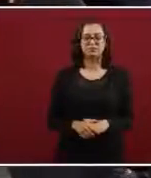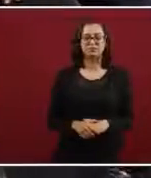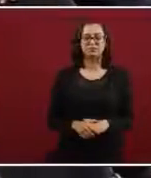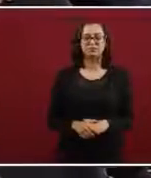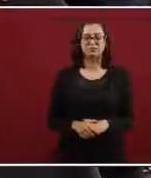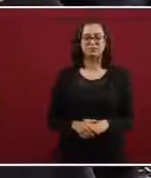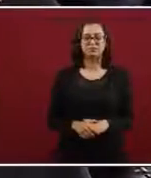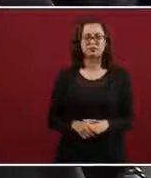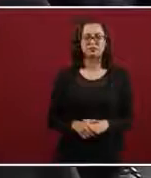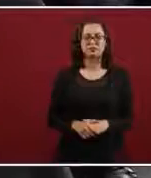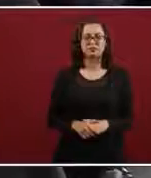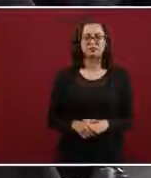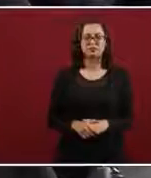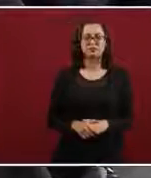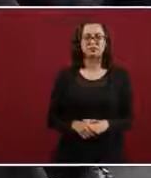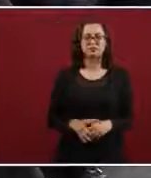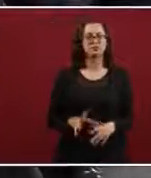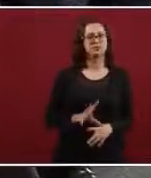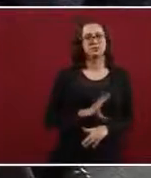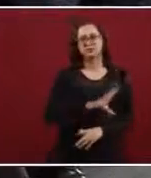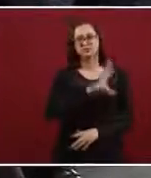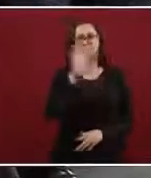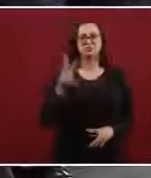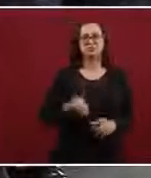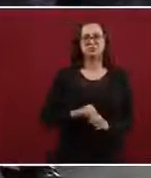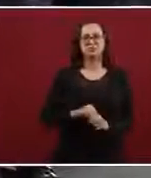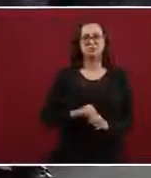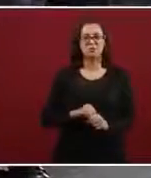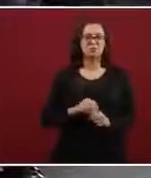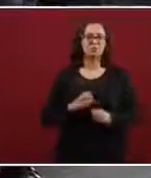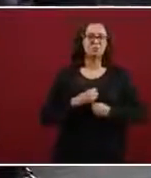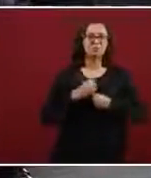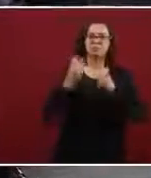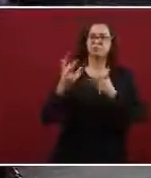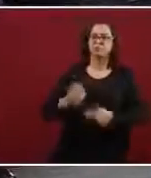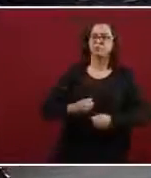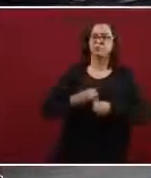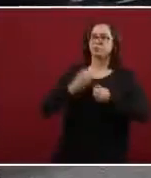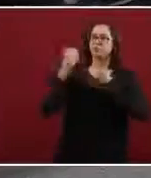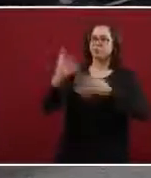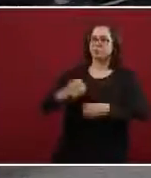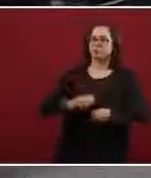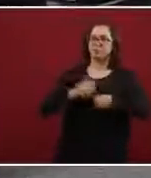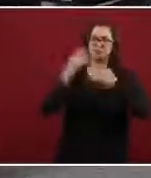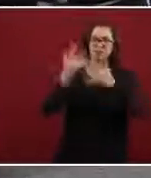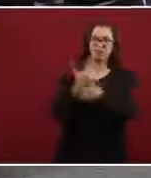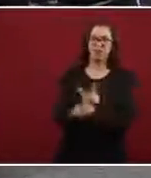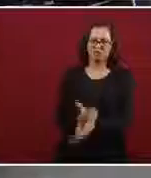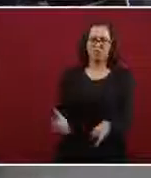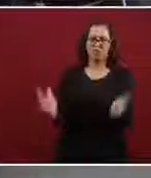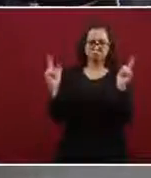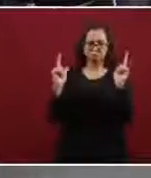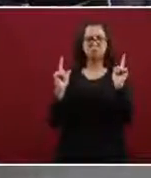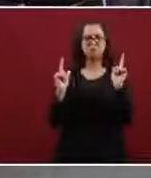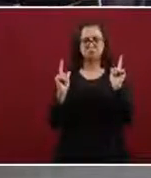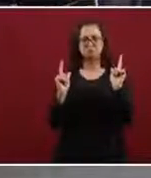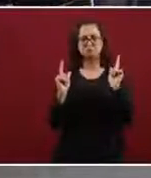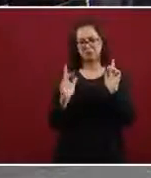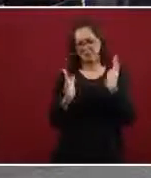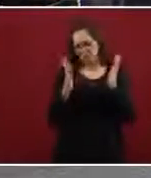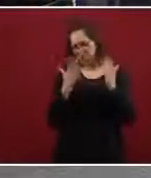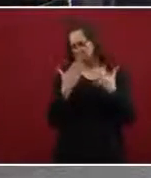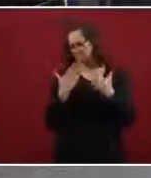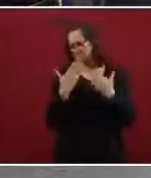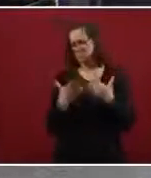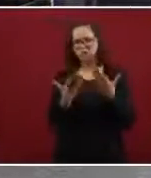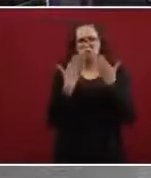se expresa todo, pero pues no hay ningún